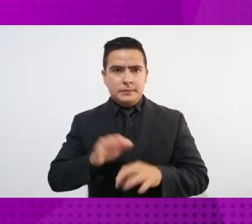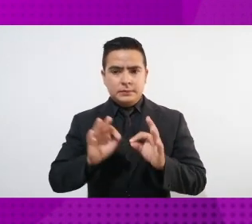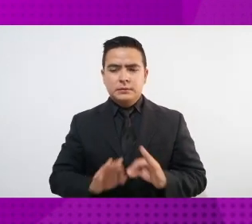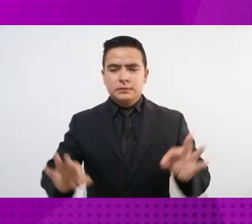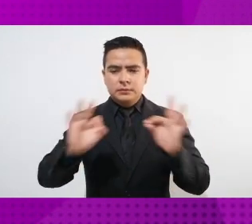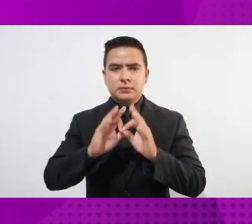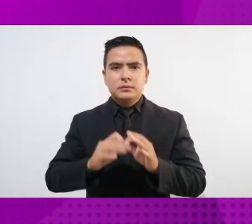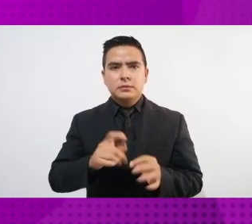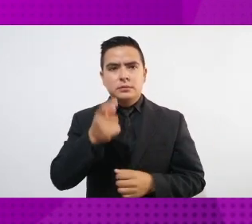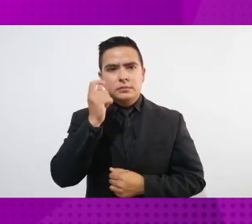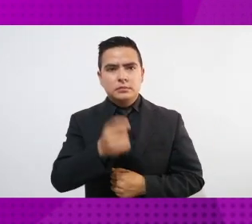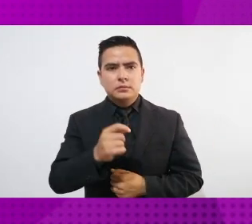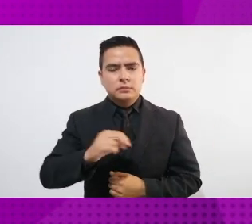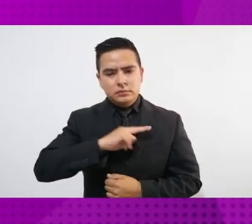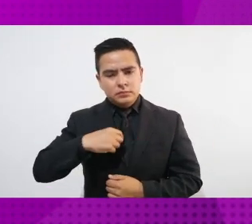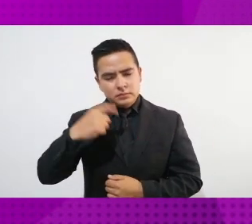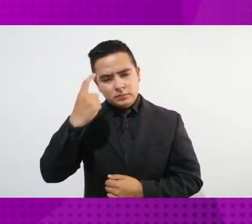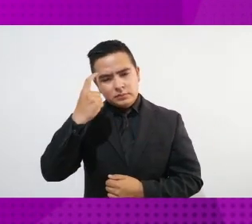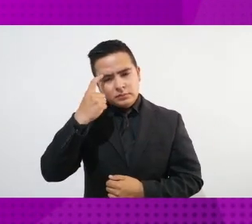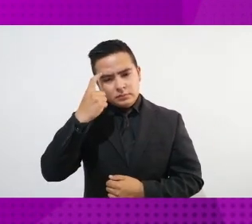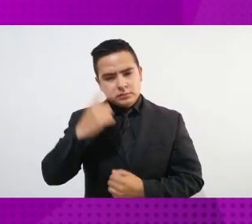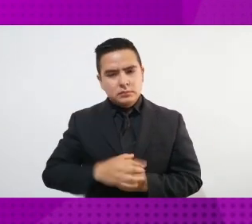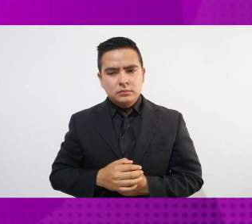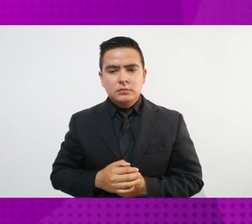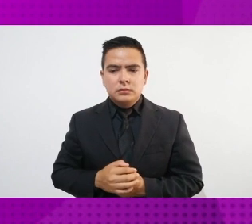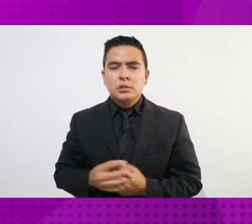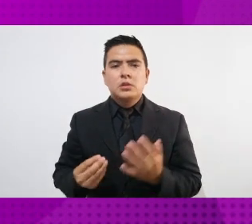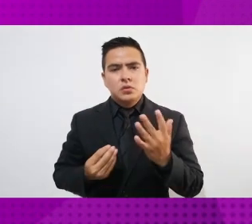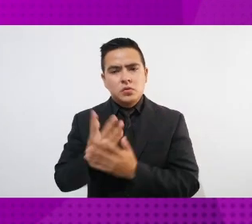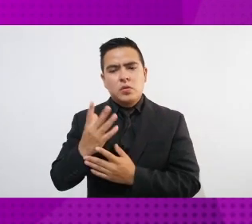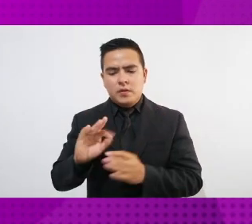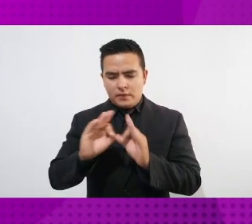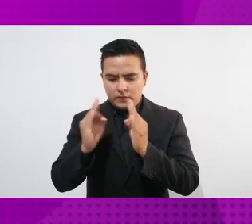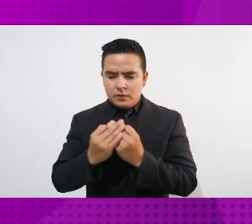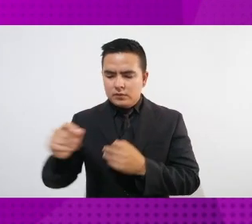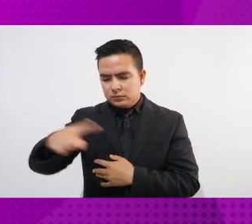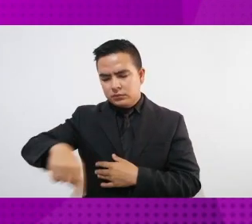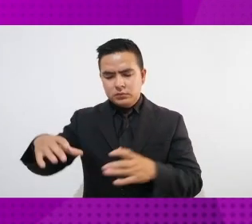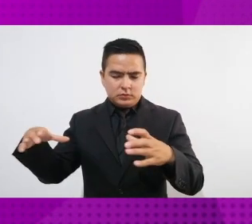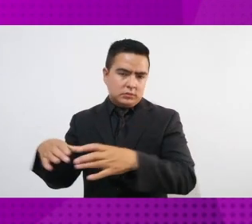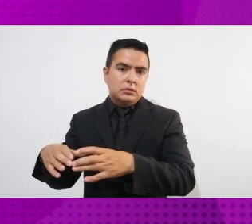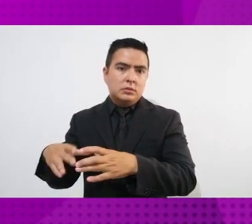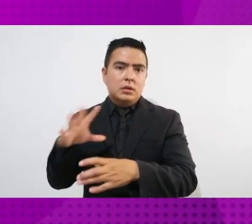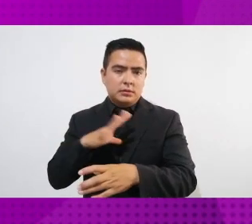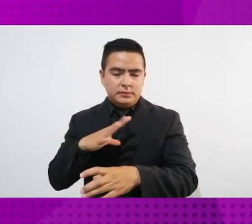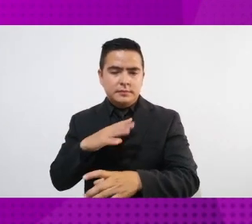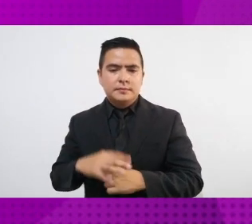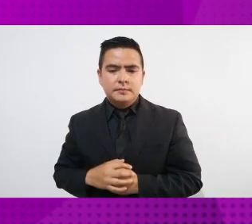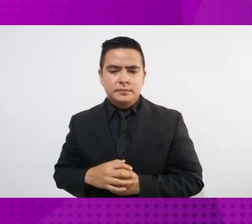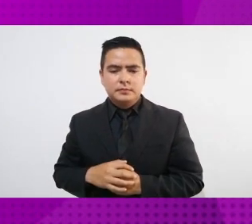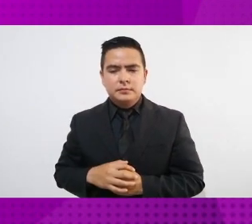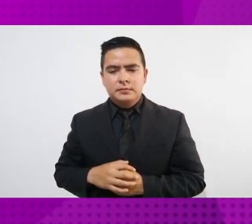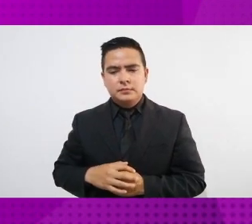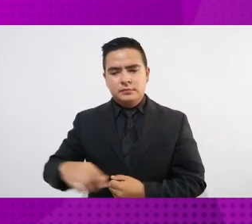fundamentales para conseguir el objetivo democrático que se busca con la nueva integración de los órganos